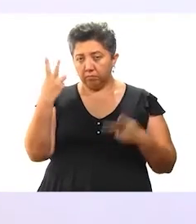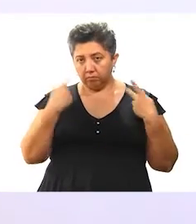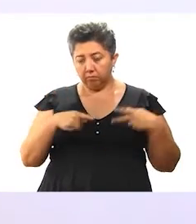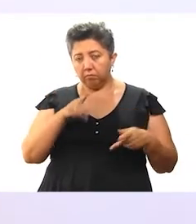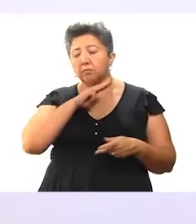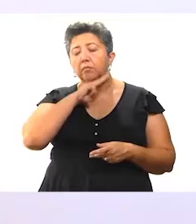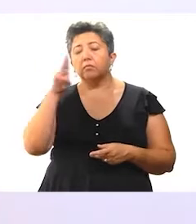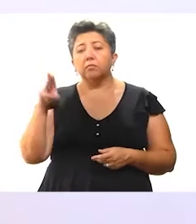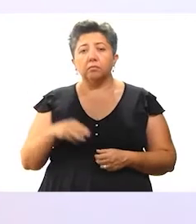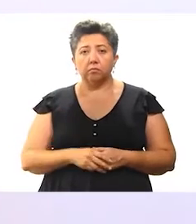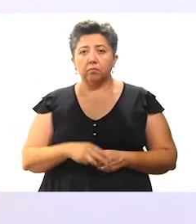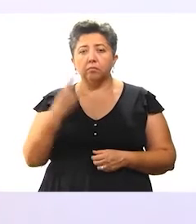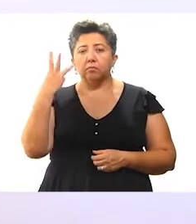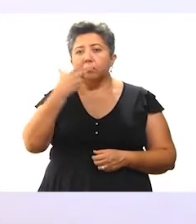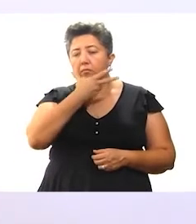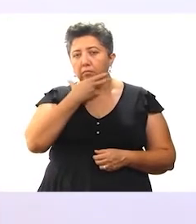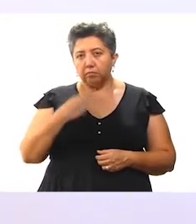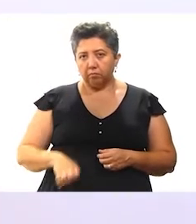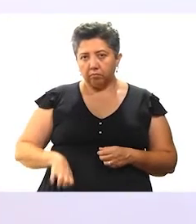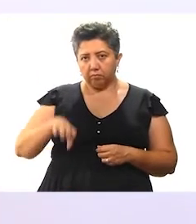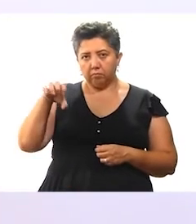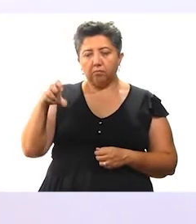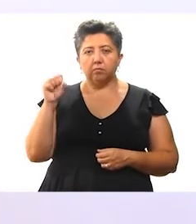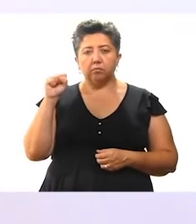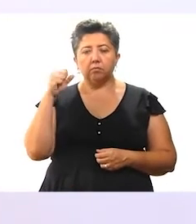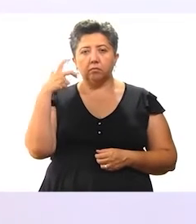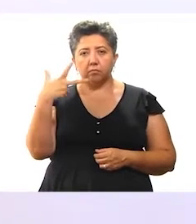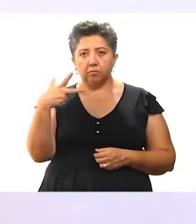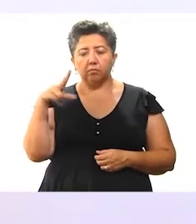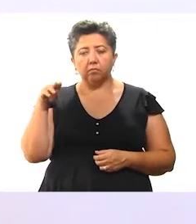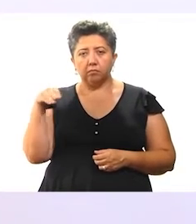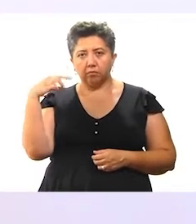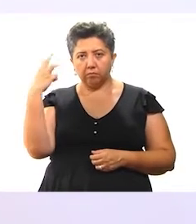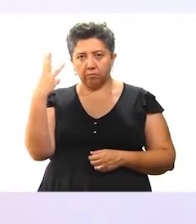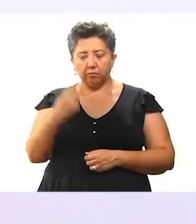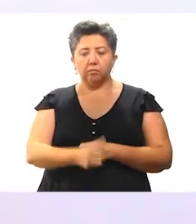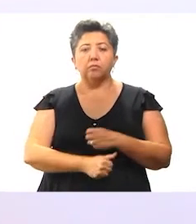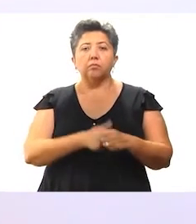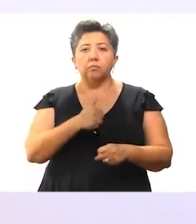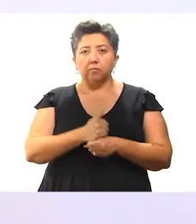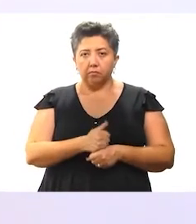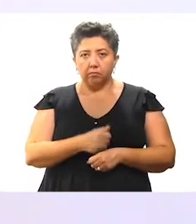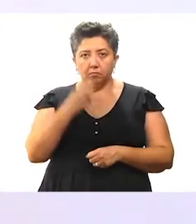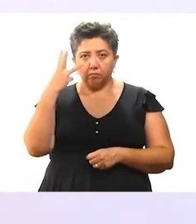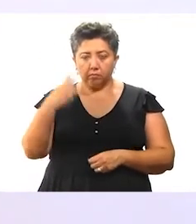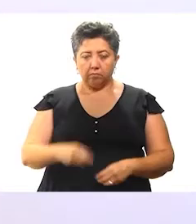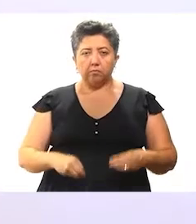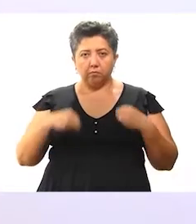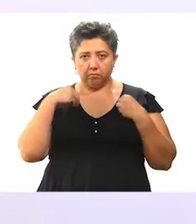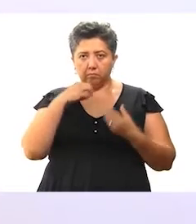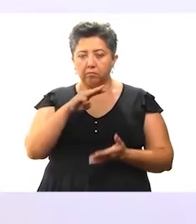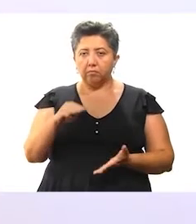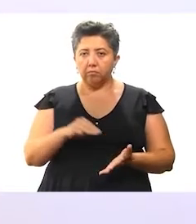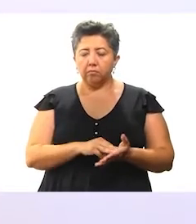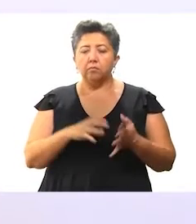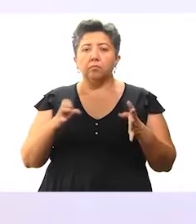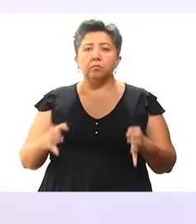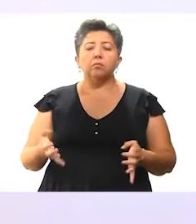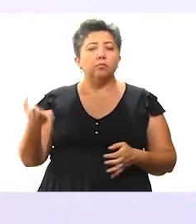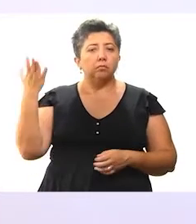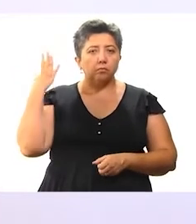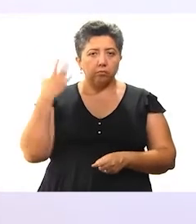personas fallecidas, 3 hombres de un rango de edad de 68 a 93 años. Los 3 residían en Mérida y entre sus